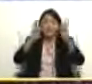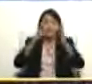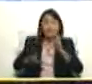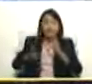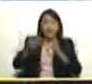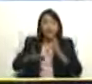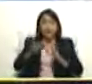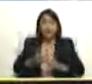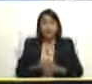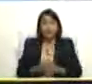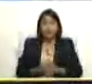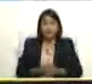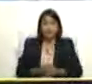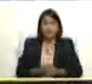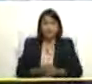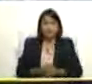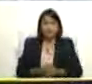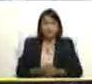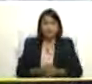del